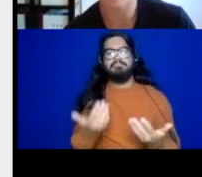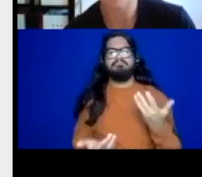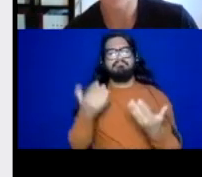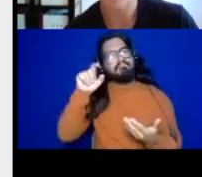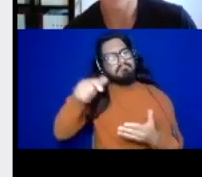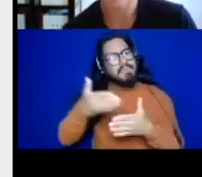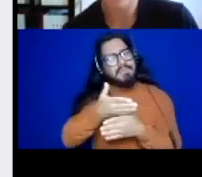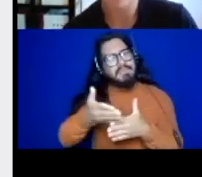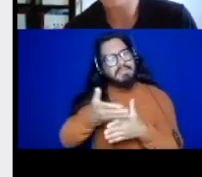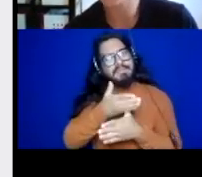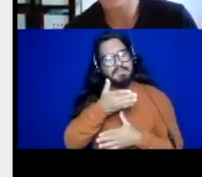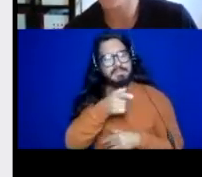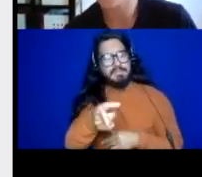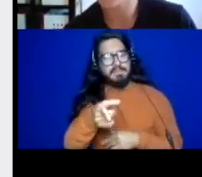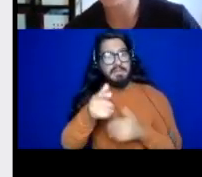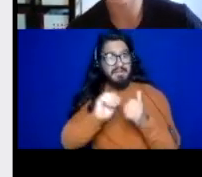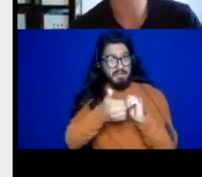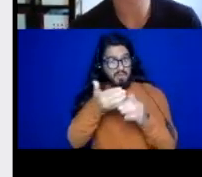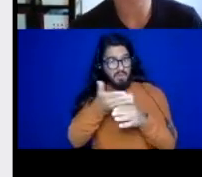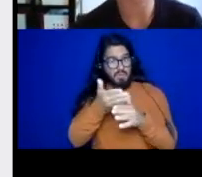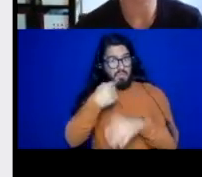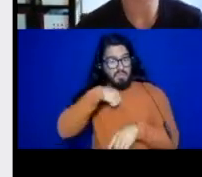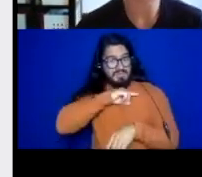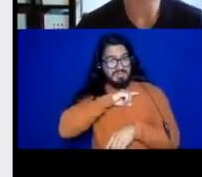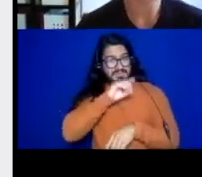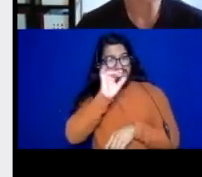comunicaciones. ¿Cómo compartimos